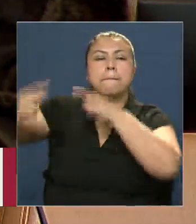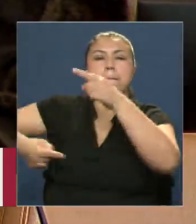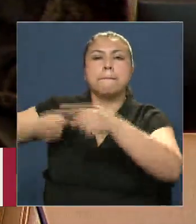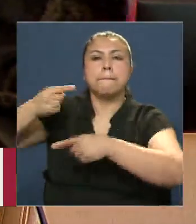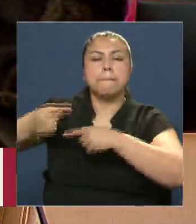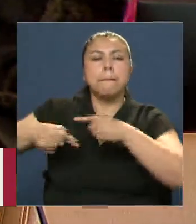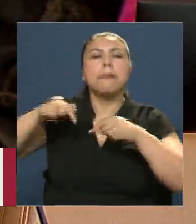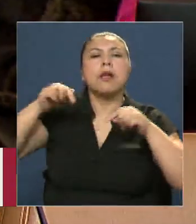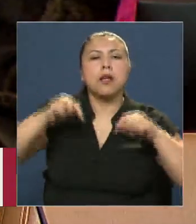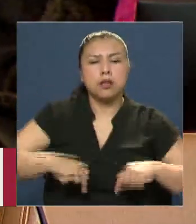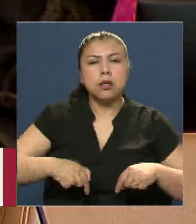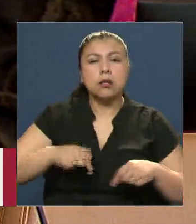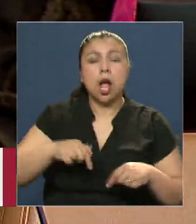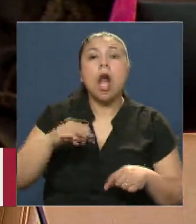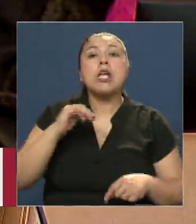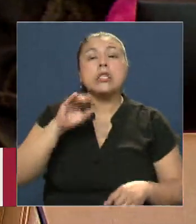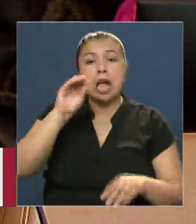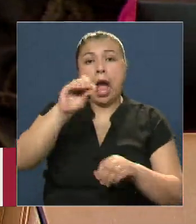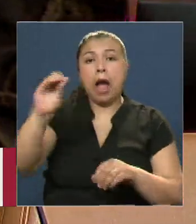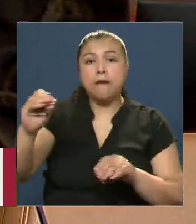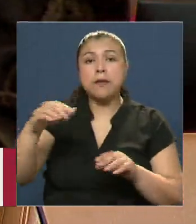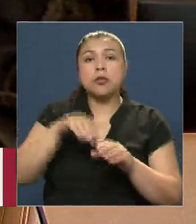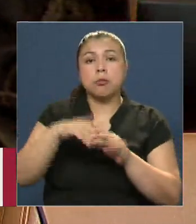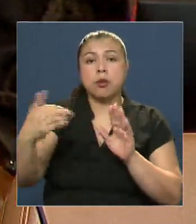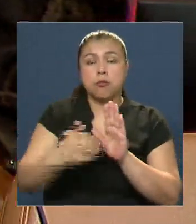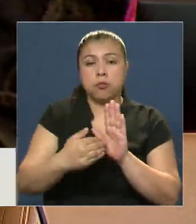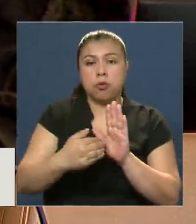evento. Anuncio mi voto a favor, presidente.